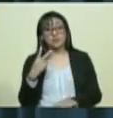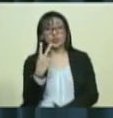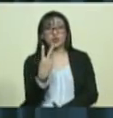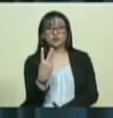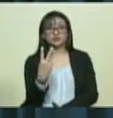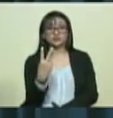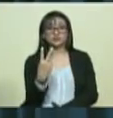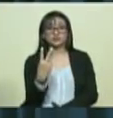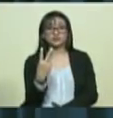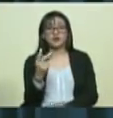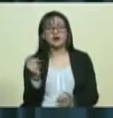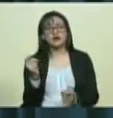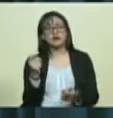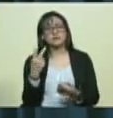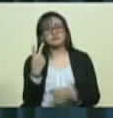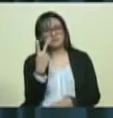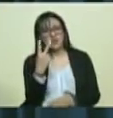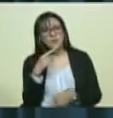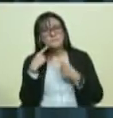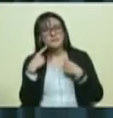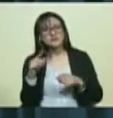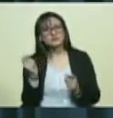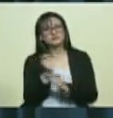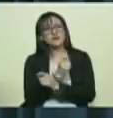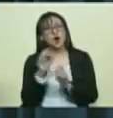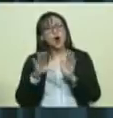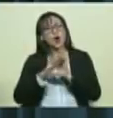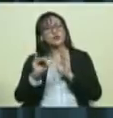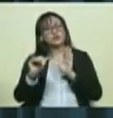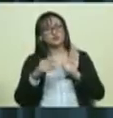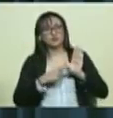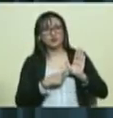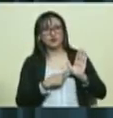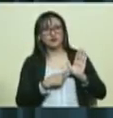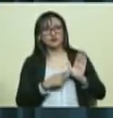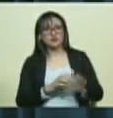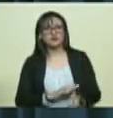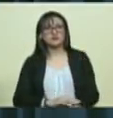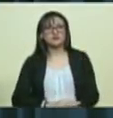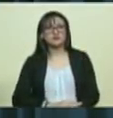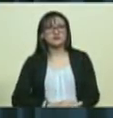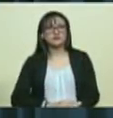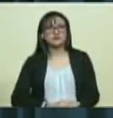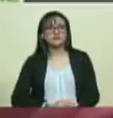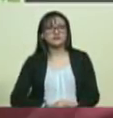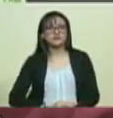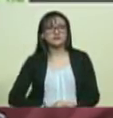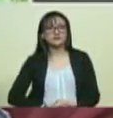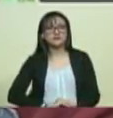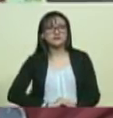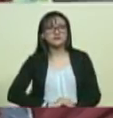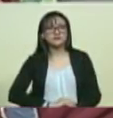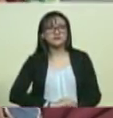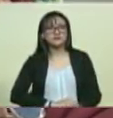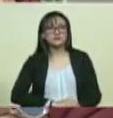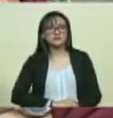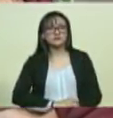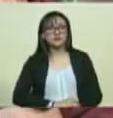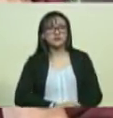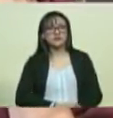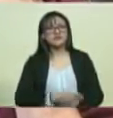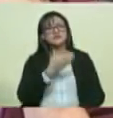perdimos el referendo para la reforma constitucional de diciembre del año 2007